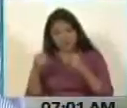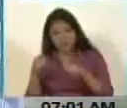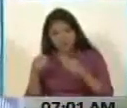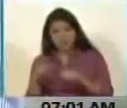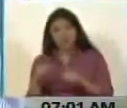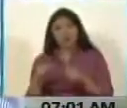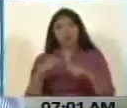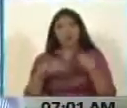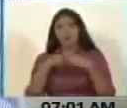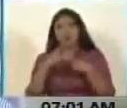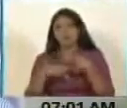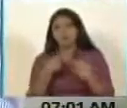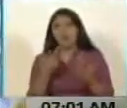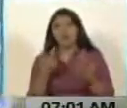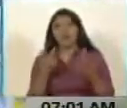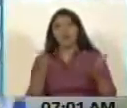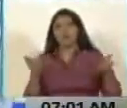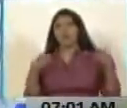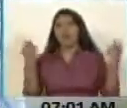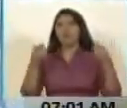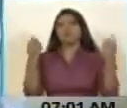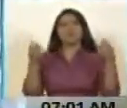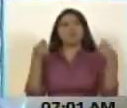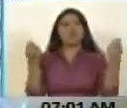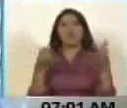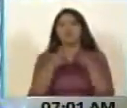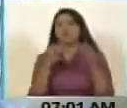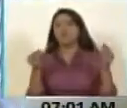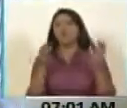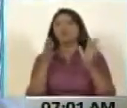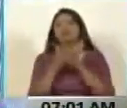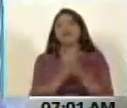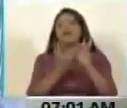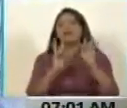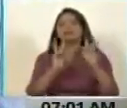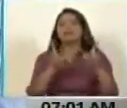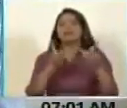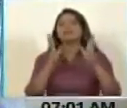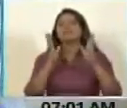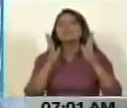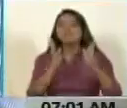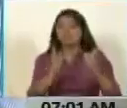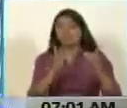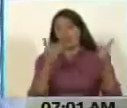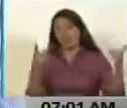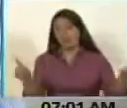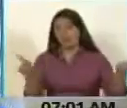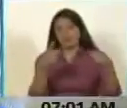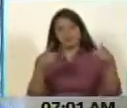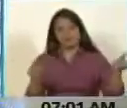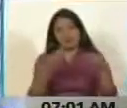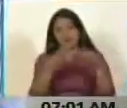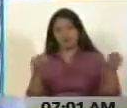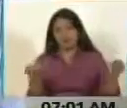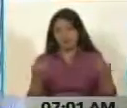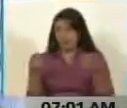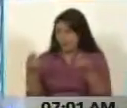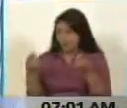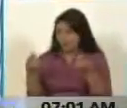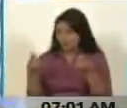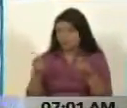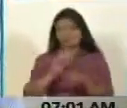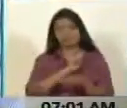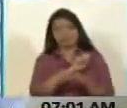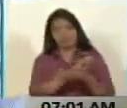para productores, para todo lo que tiene que ver con el sector de la música, el sector de la industria musical en el área de la música. ¿Con algún costo? Absolutamente